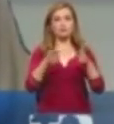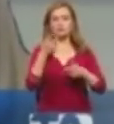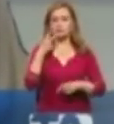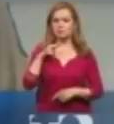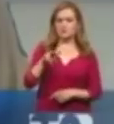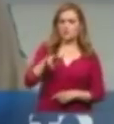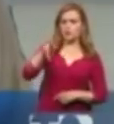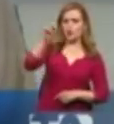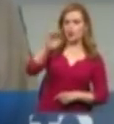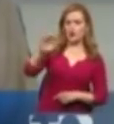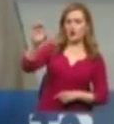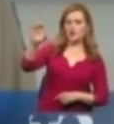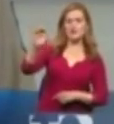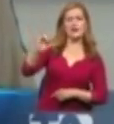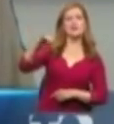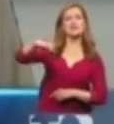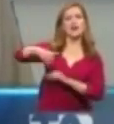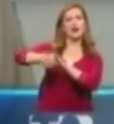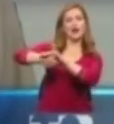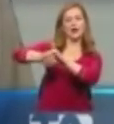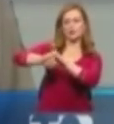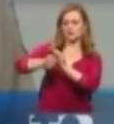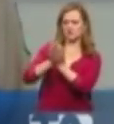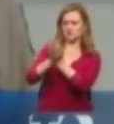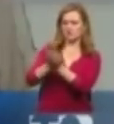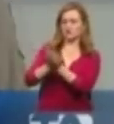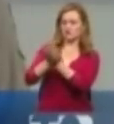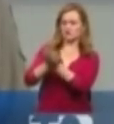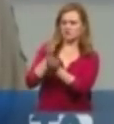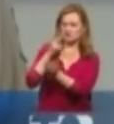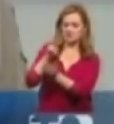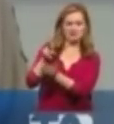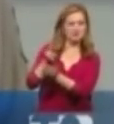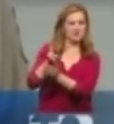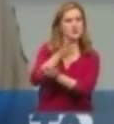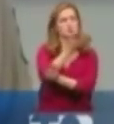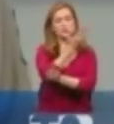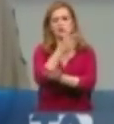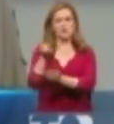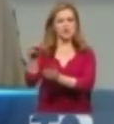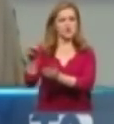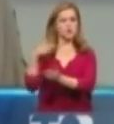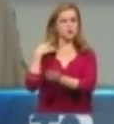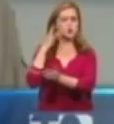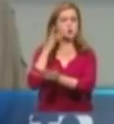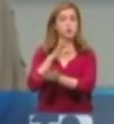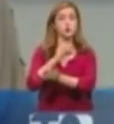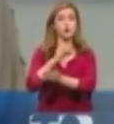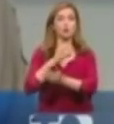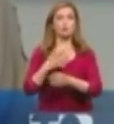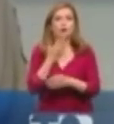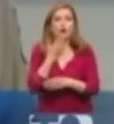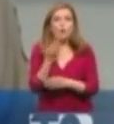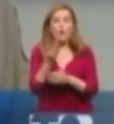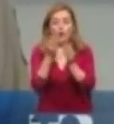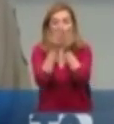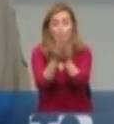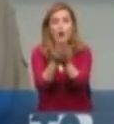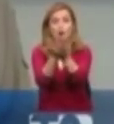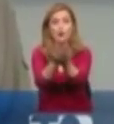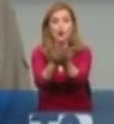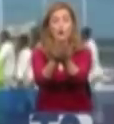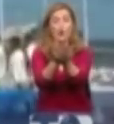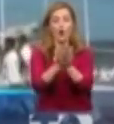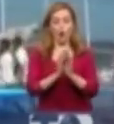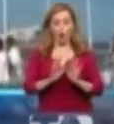a una embarcación pesquera denominada Lady Mar 2, que se encontraba remolcando 8